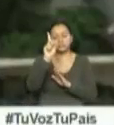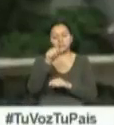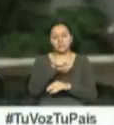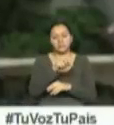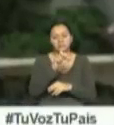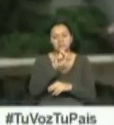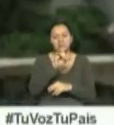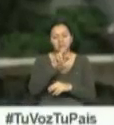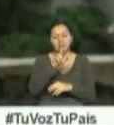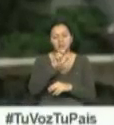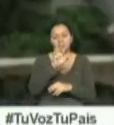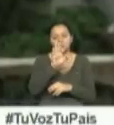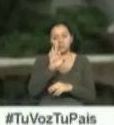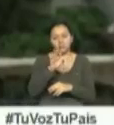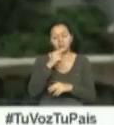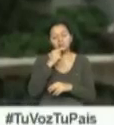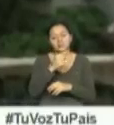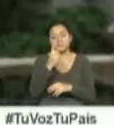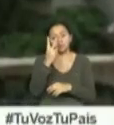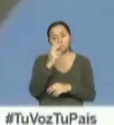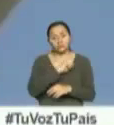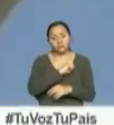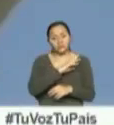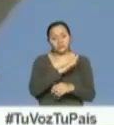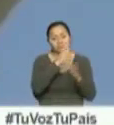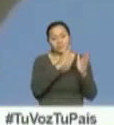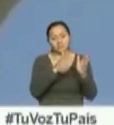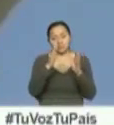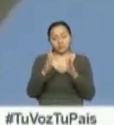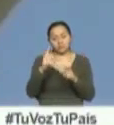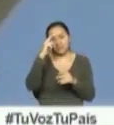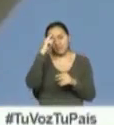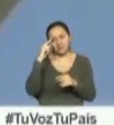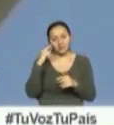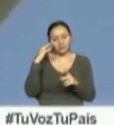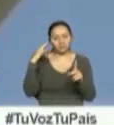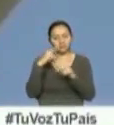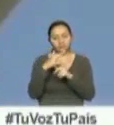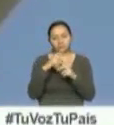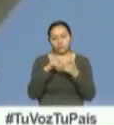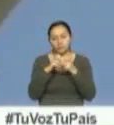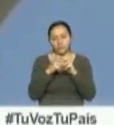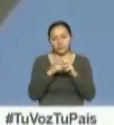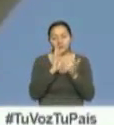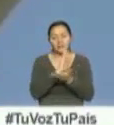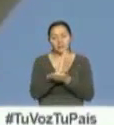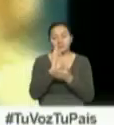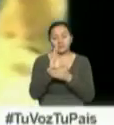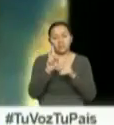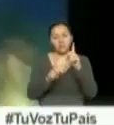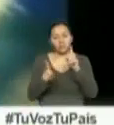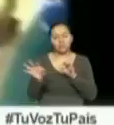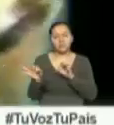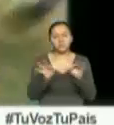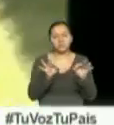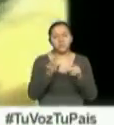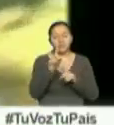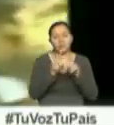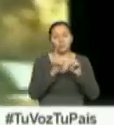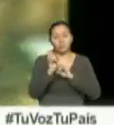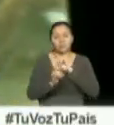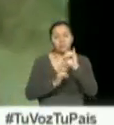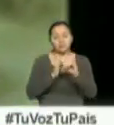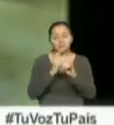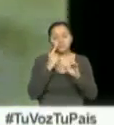Sderot. Al menos dos palestinos han resultado heridos en el ataque aéreo. Varios testigos han explicado a las agencias